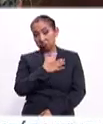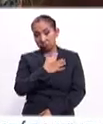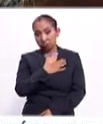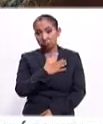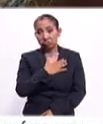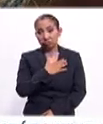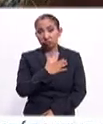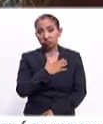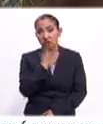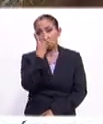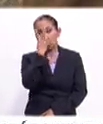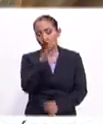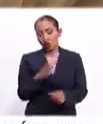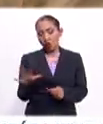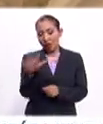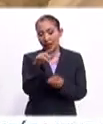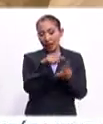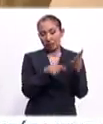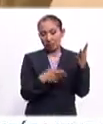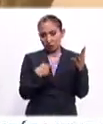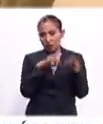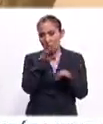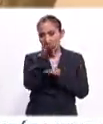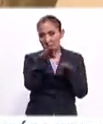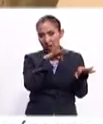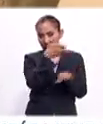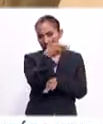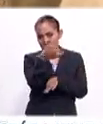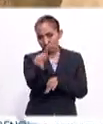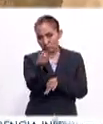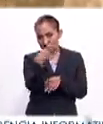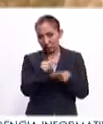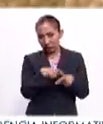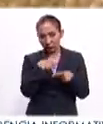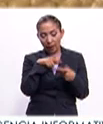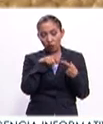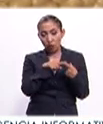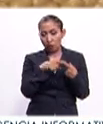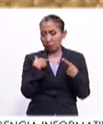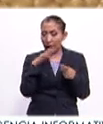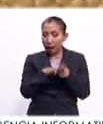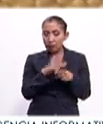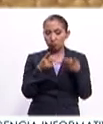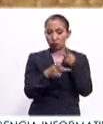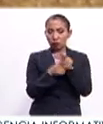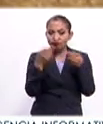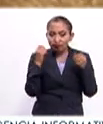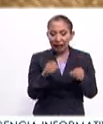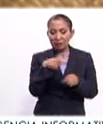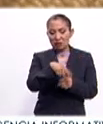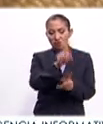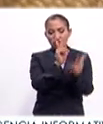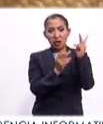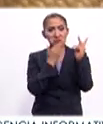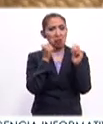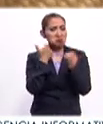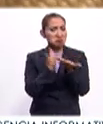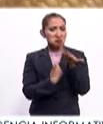vista, 4 áreas donde los campesinos trabajan sistemáticamente. 1, para ser más productiva el mismo